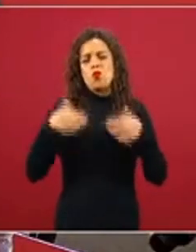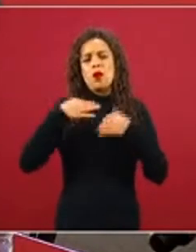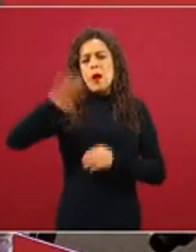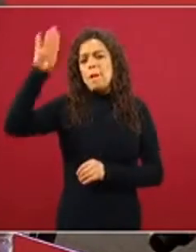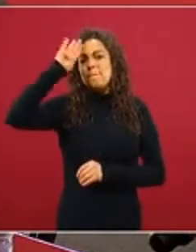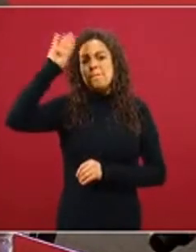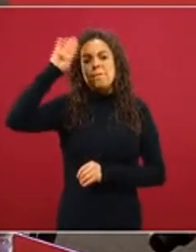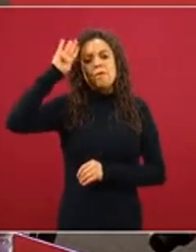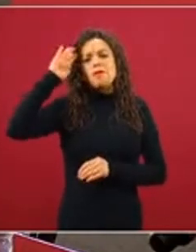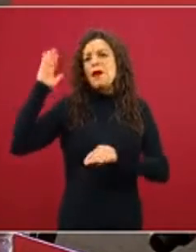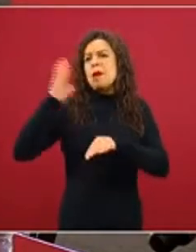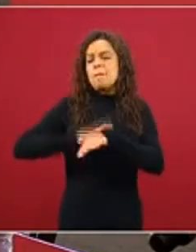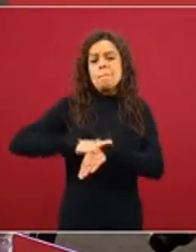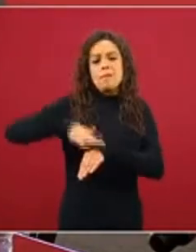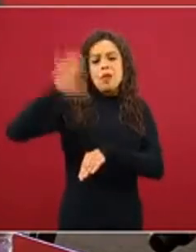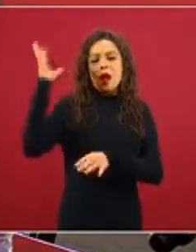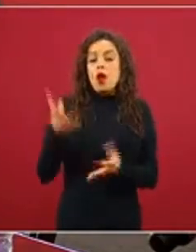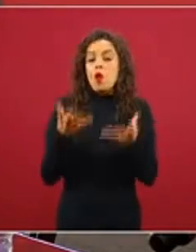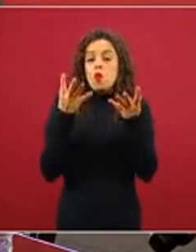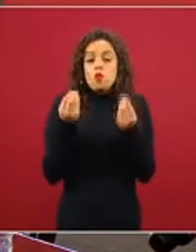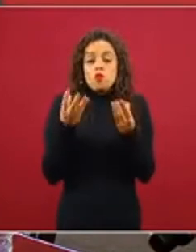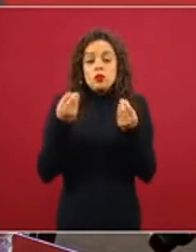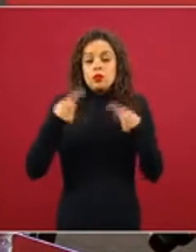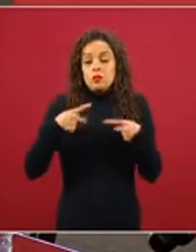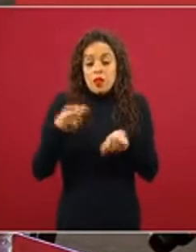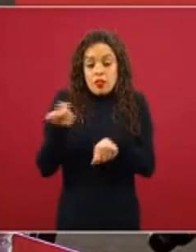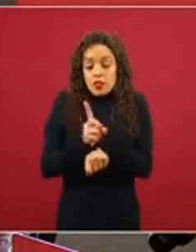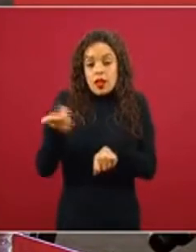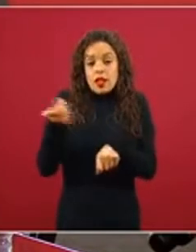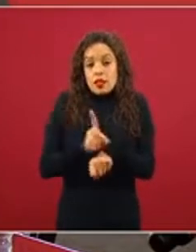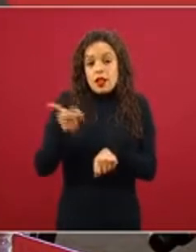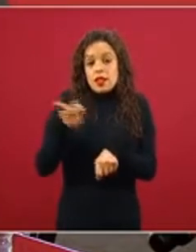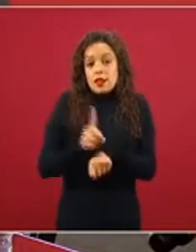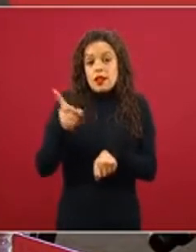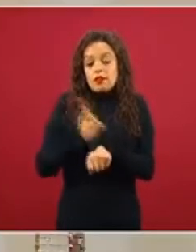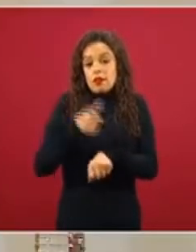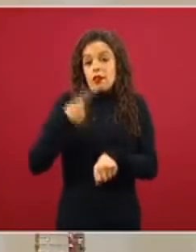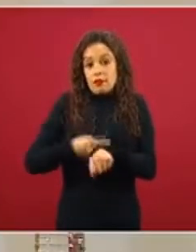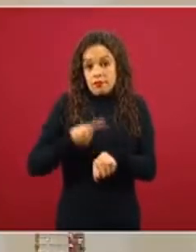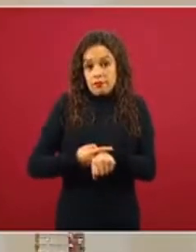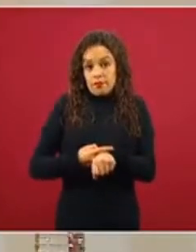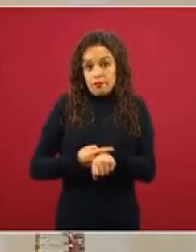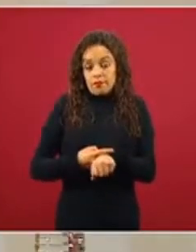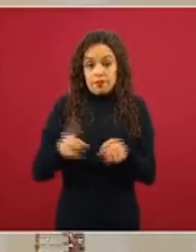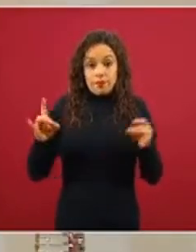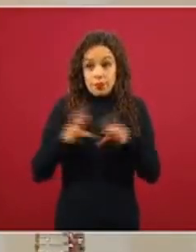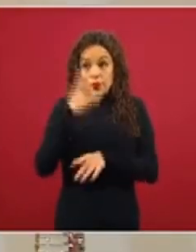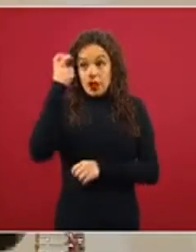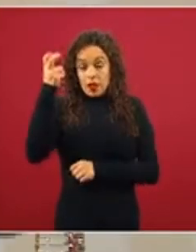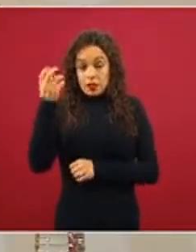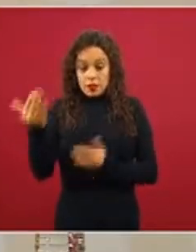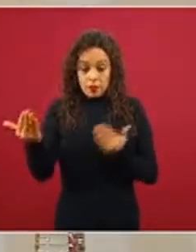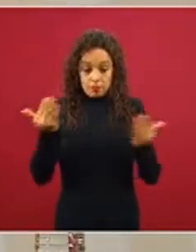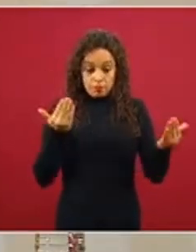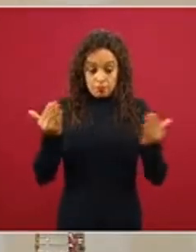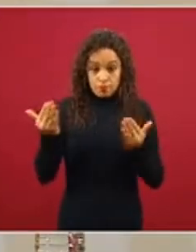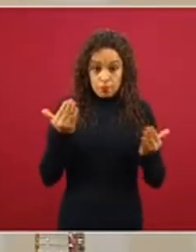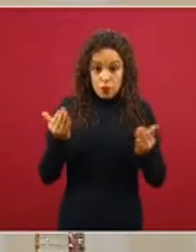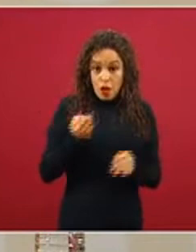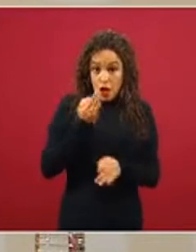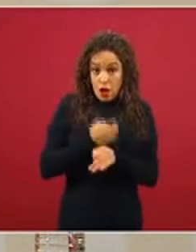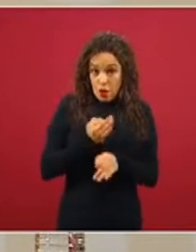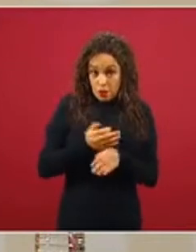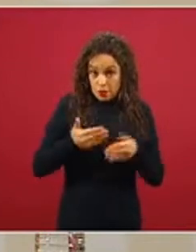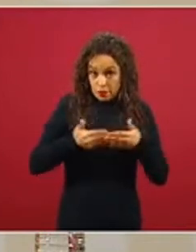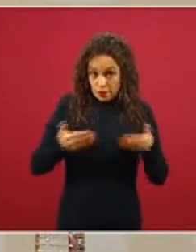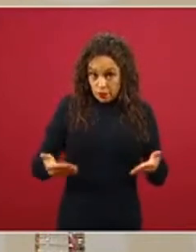día. Si comparamos esos muchos casos por día con los casos que estamos teniendo día por día, durante un periodo